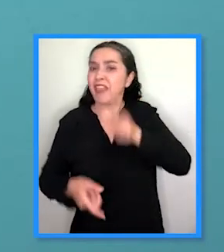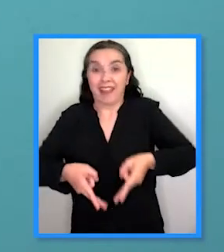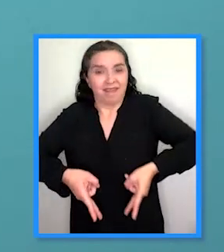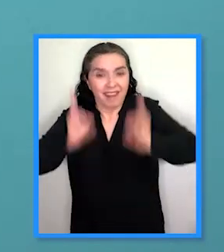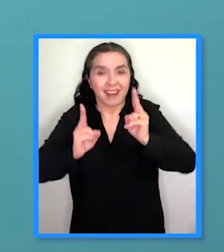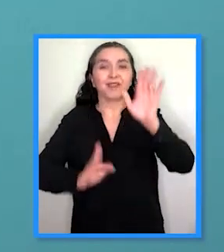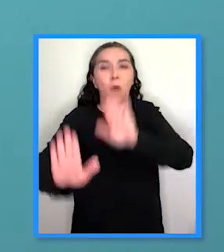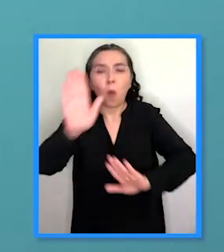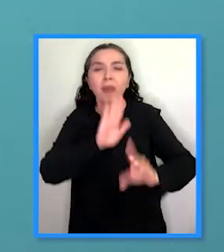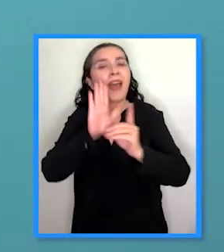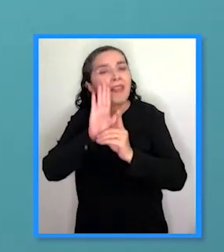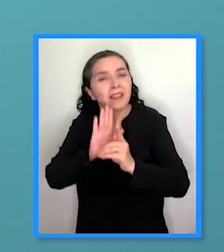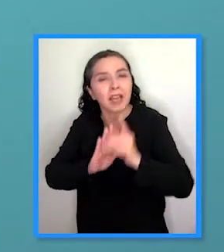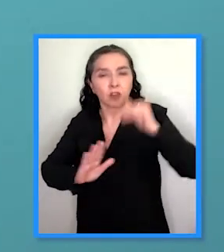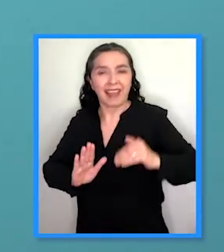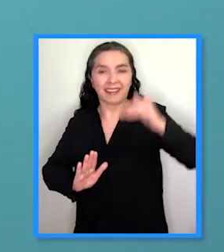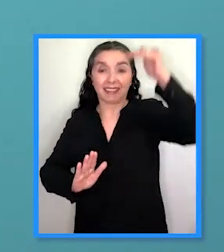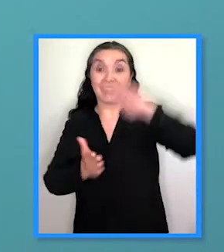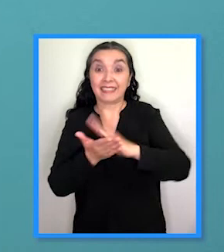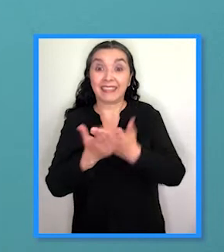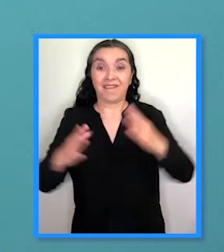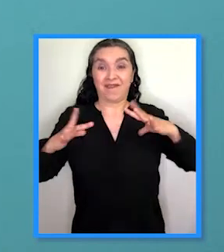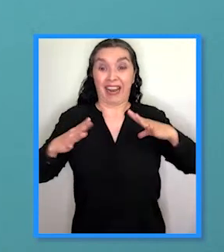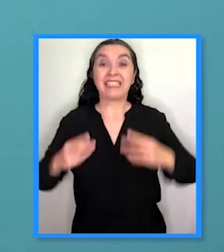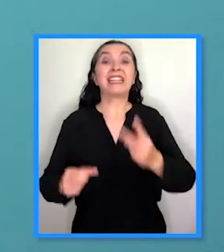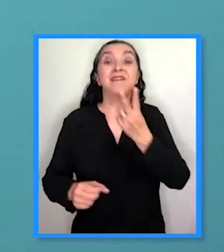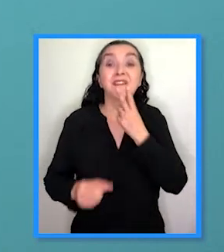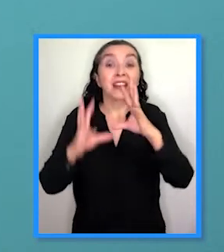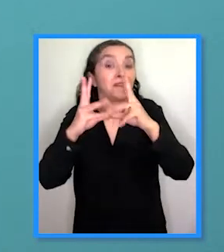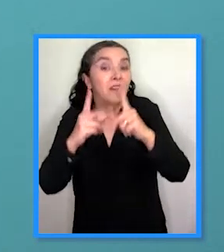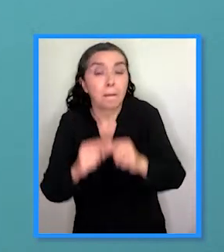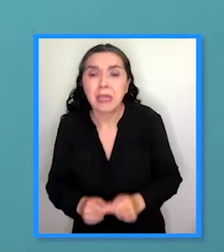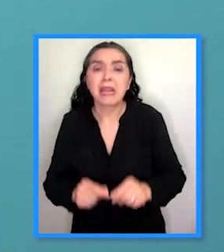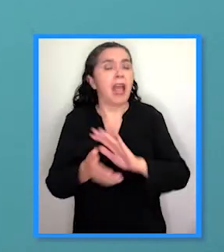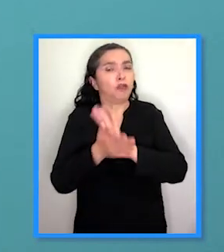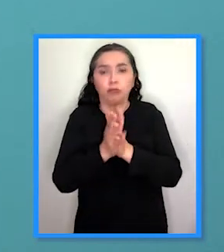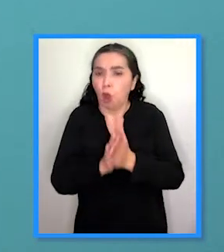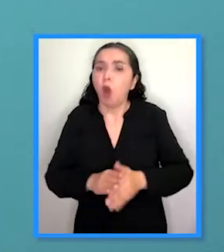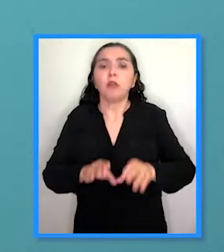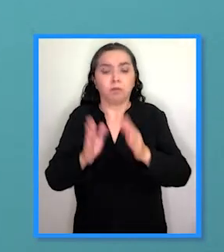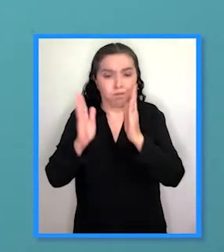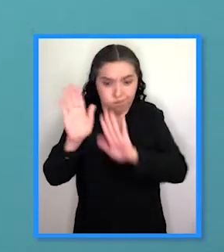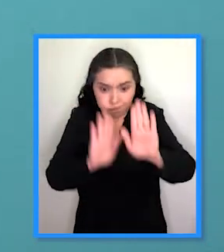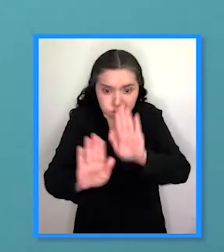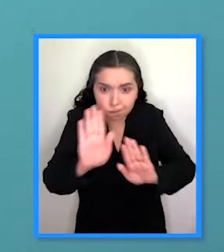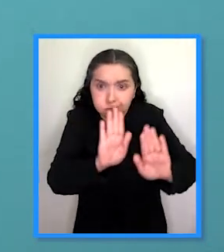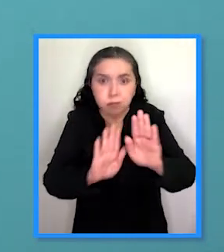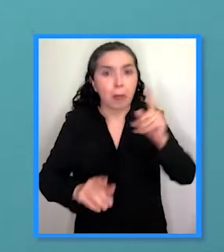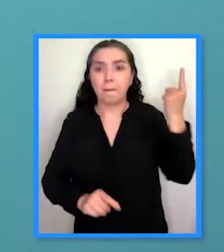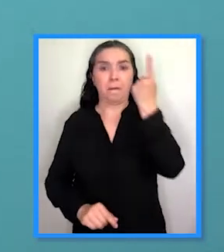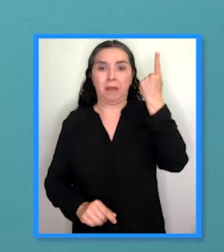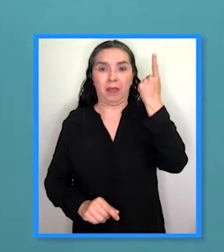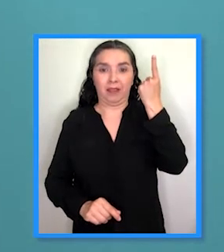cuiden y puedan desarrollarse sanos y felices, a vivir con sus familias y a que se tomen todas las medidas para que su bienestar sea